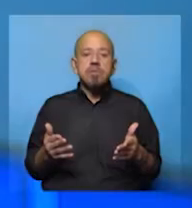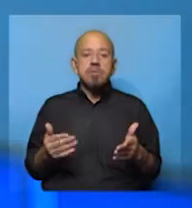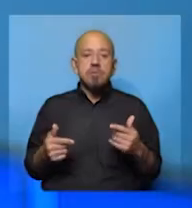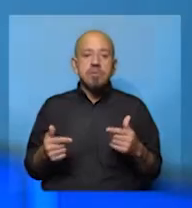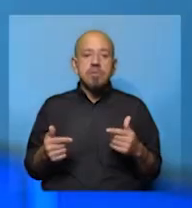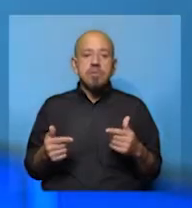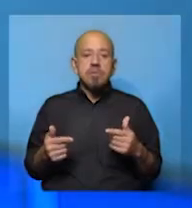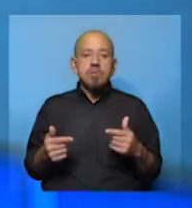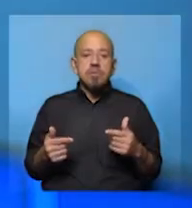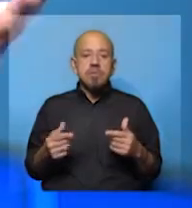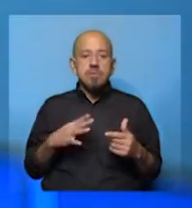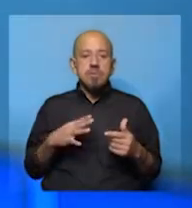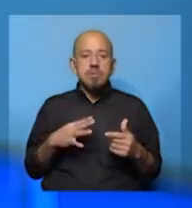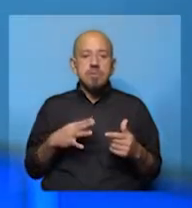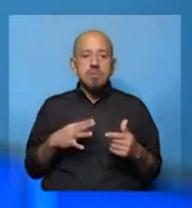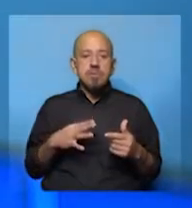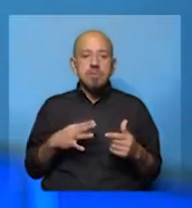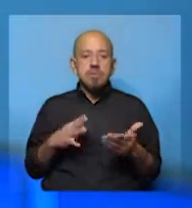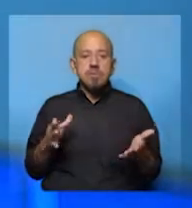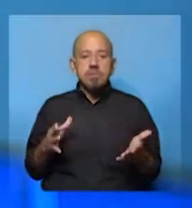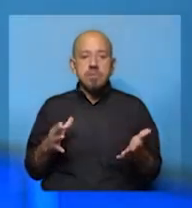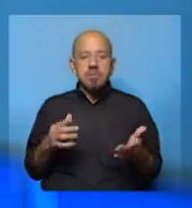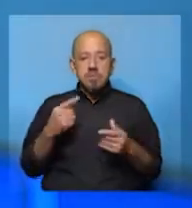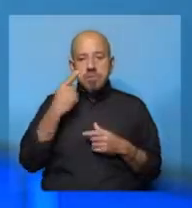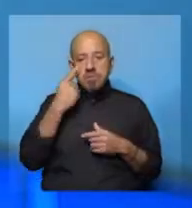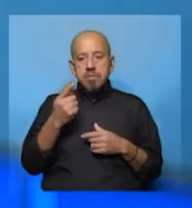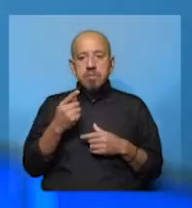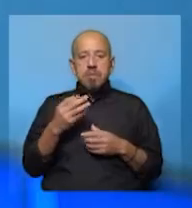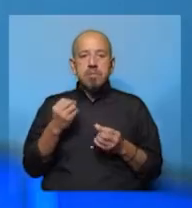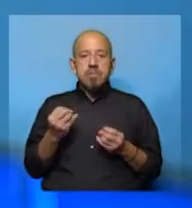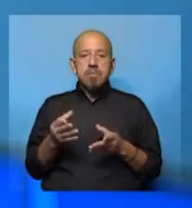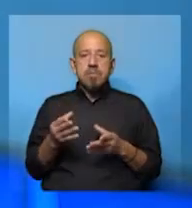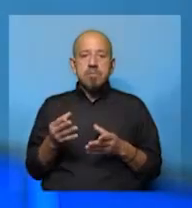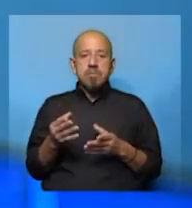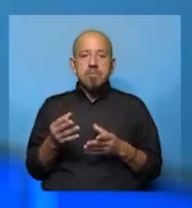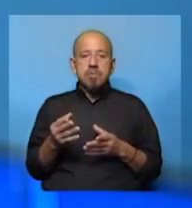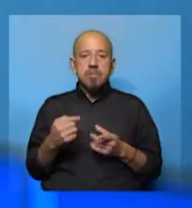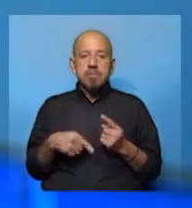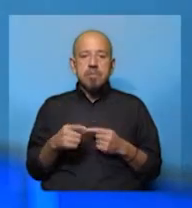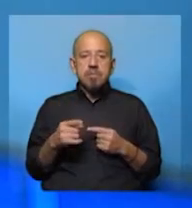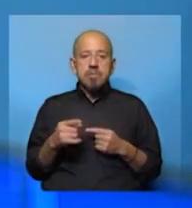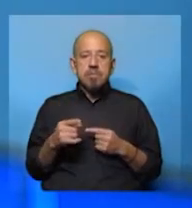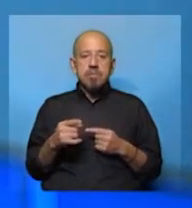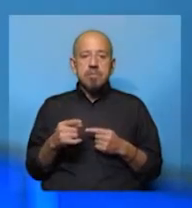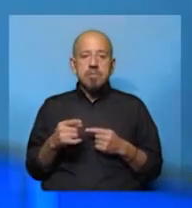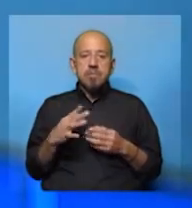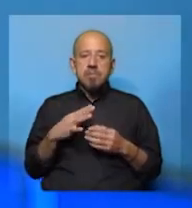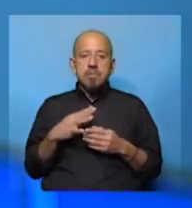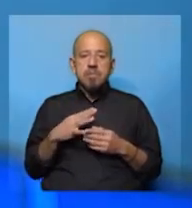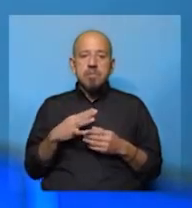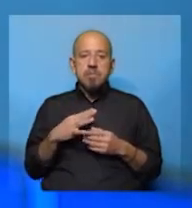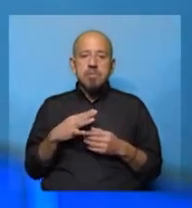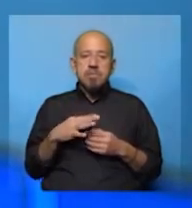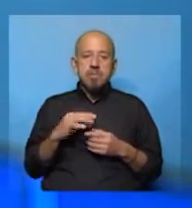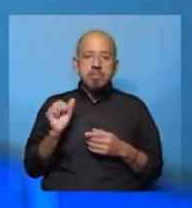Como seguramente muchos de ustedes las ven por acá porque lo peor que uno puede hacer es pasar y ser indiferente no